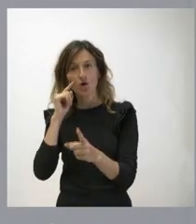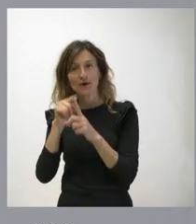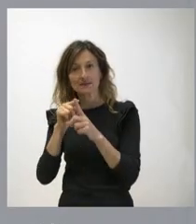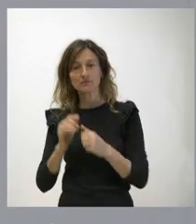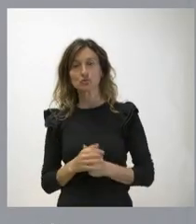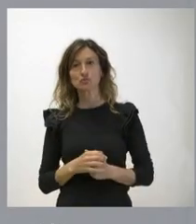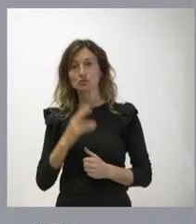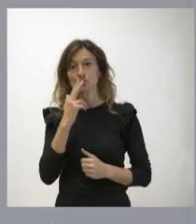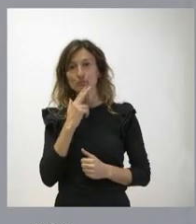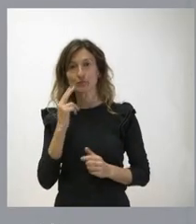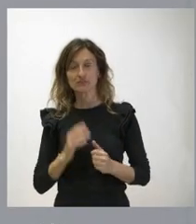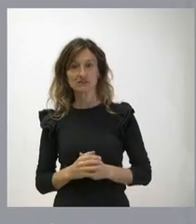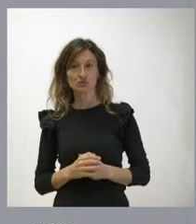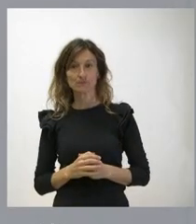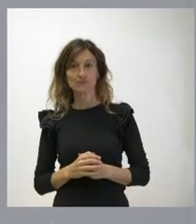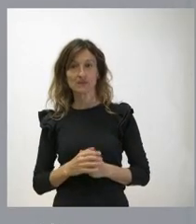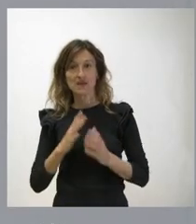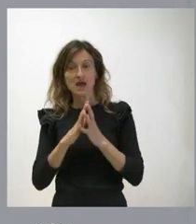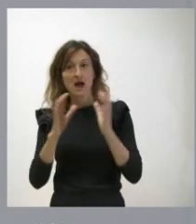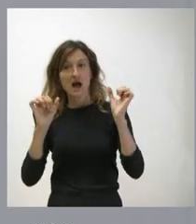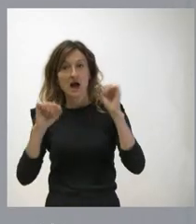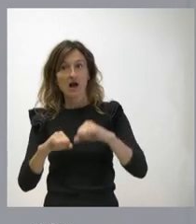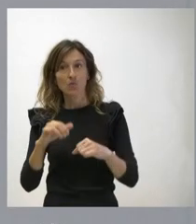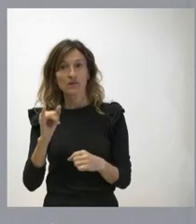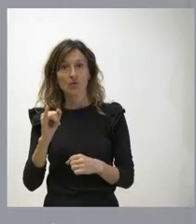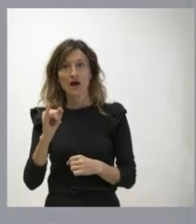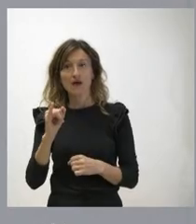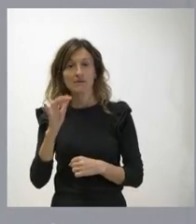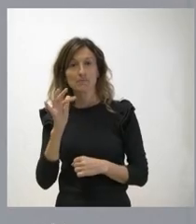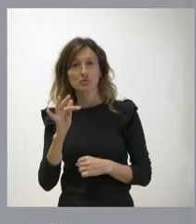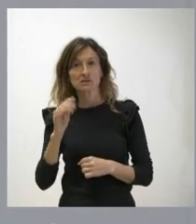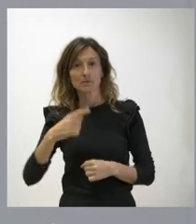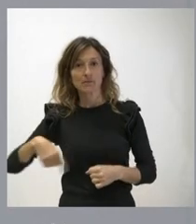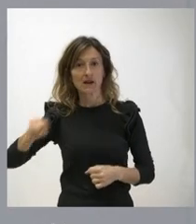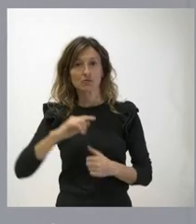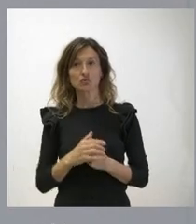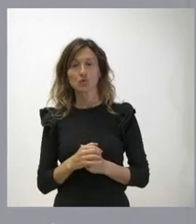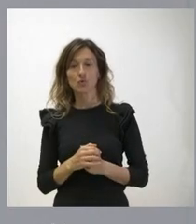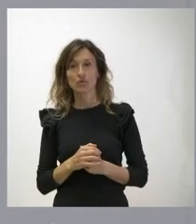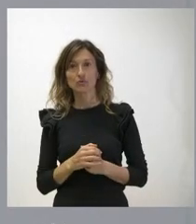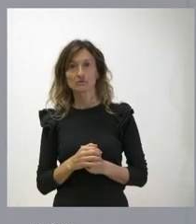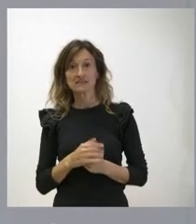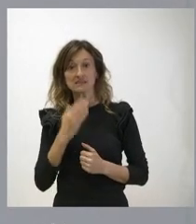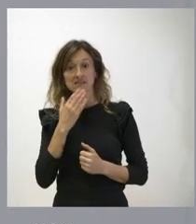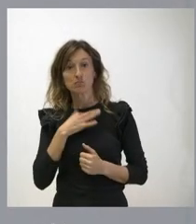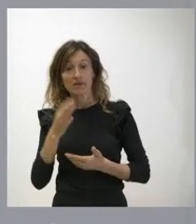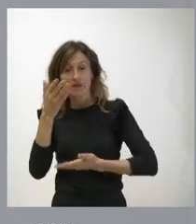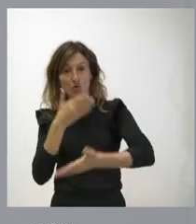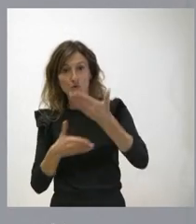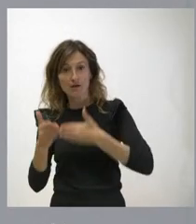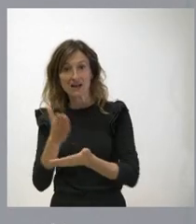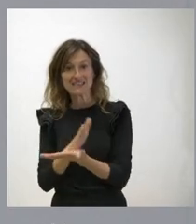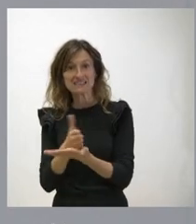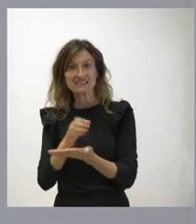compromiso eh que haya un acuerdo siempre es bueno para todos Nos gustaría especialmente en lo que podamos colaborar o en lo que el sorla